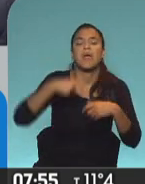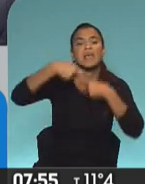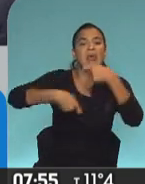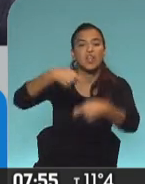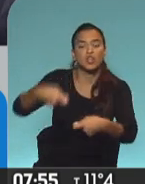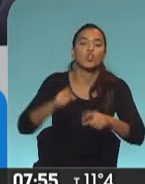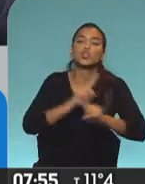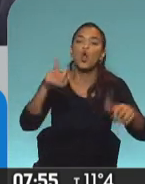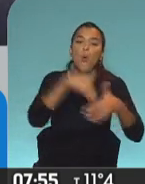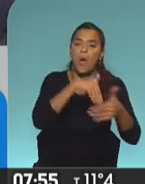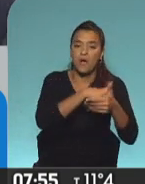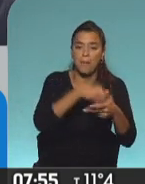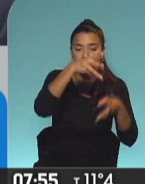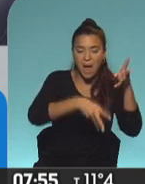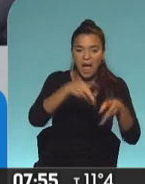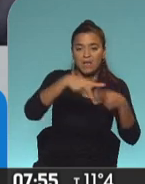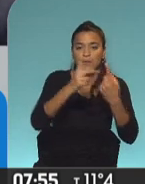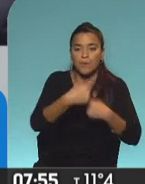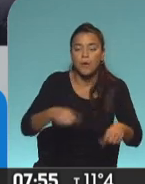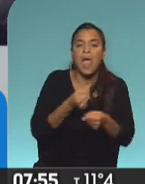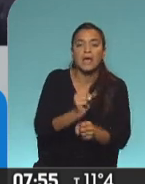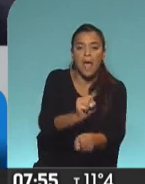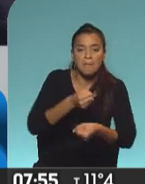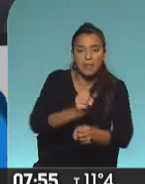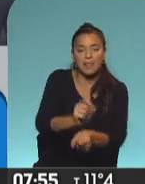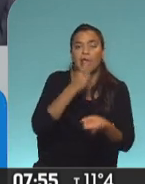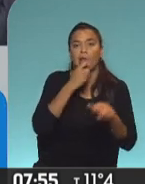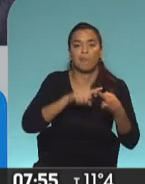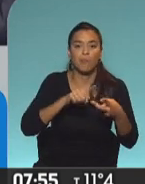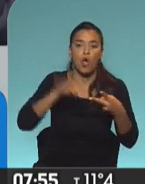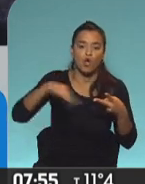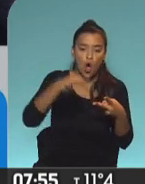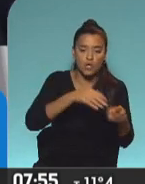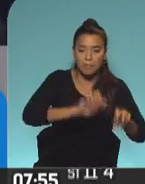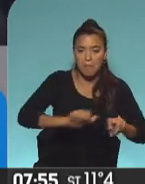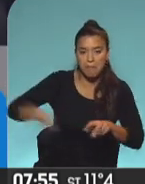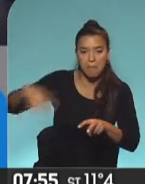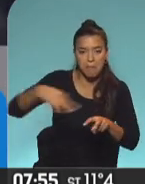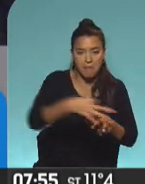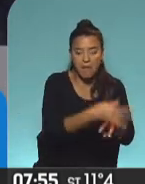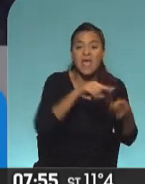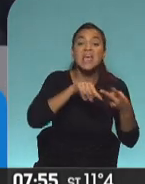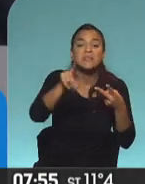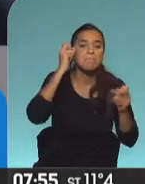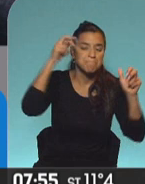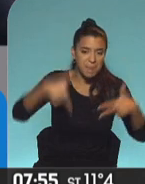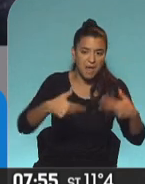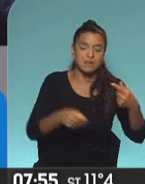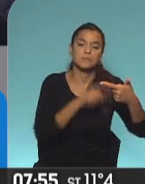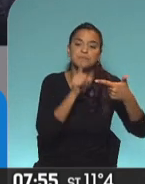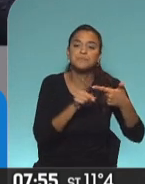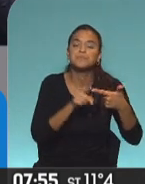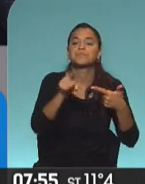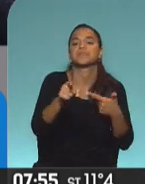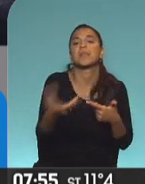no bancario para máquinas y herramientas, para que el carpintero tenga una sierra circular, para quien cose ropa en su casa tenga una máquina de coser. Ese es un plan. El segundo es un